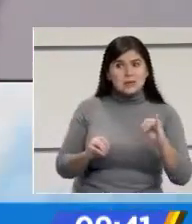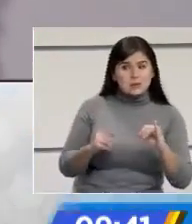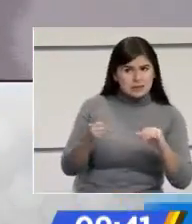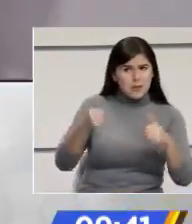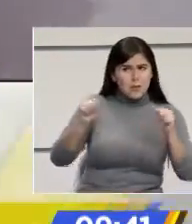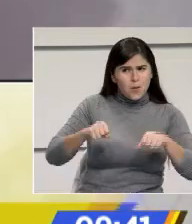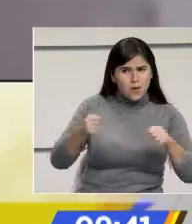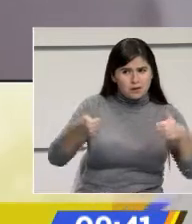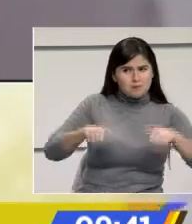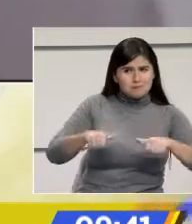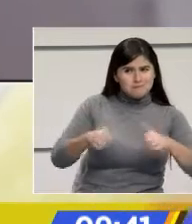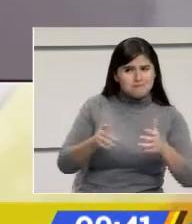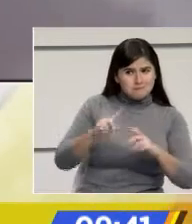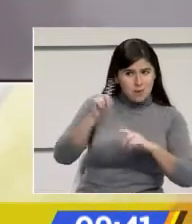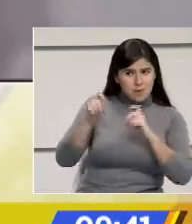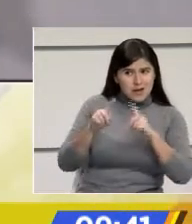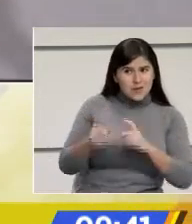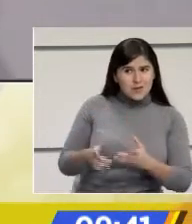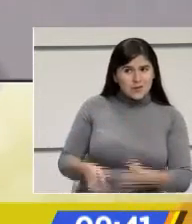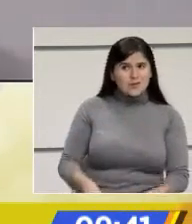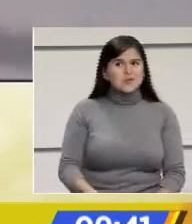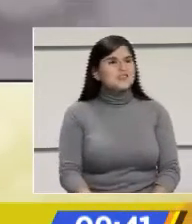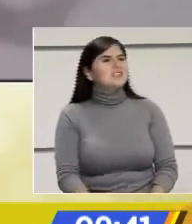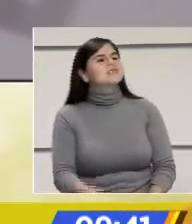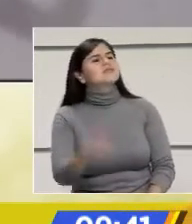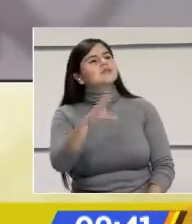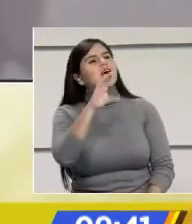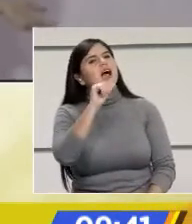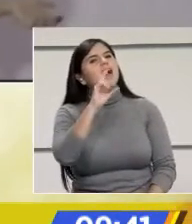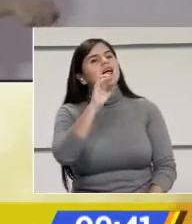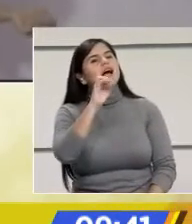no sé. Si no, Carolina, te chante. ¿Qué les parece? Le ponemos una más fácil.